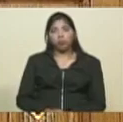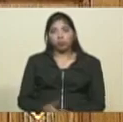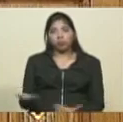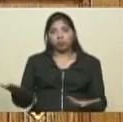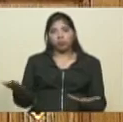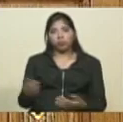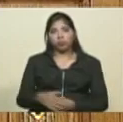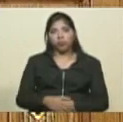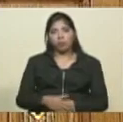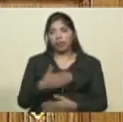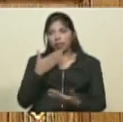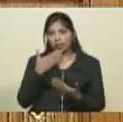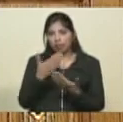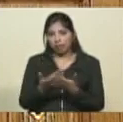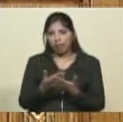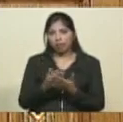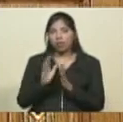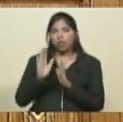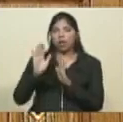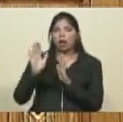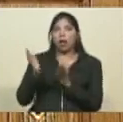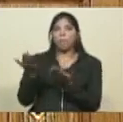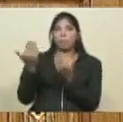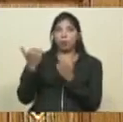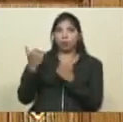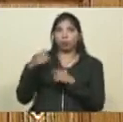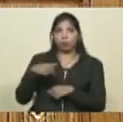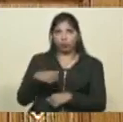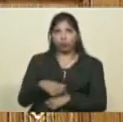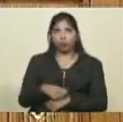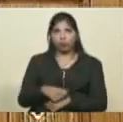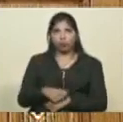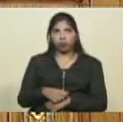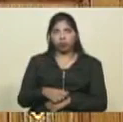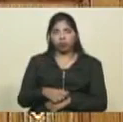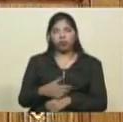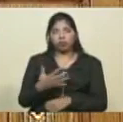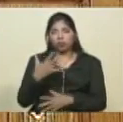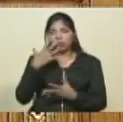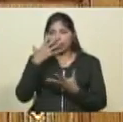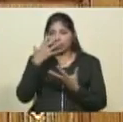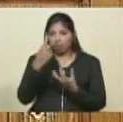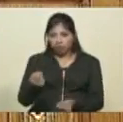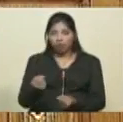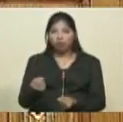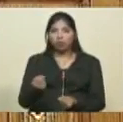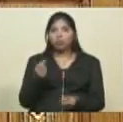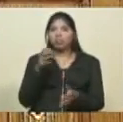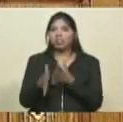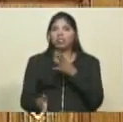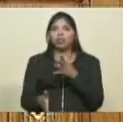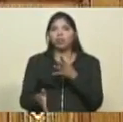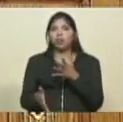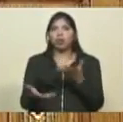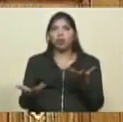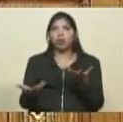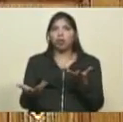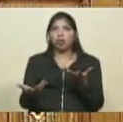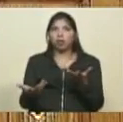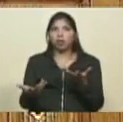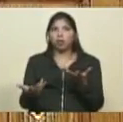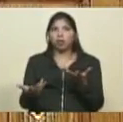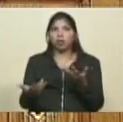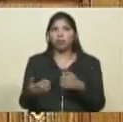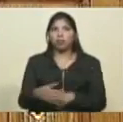a la compañera Delcy y su equipo de trabajo por entendernos en lo humano, que significa más de estar aquí en